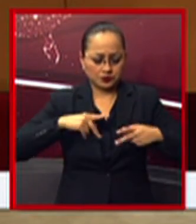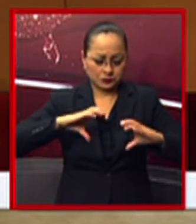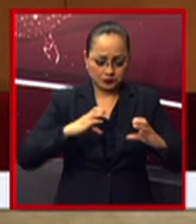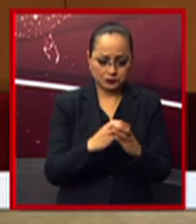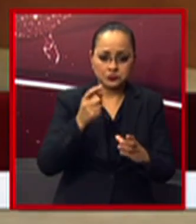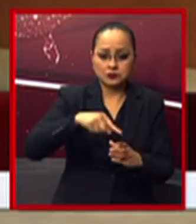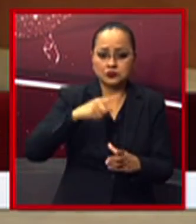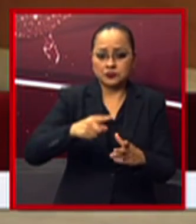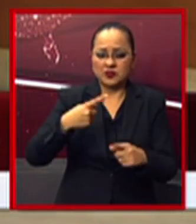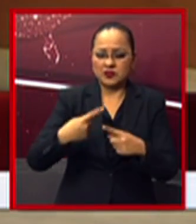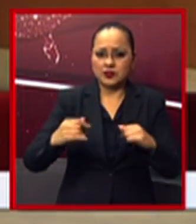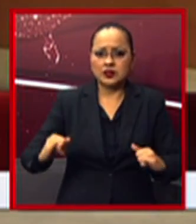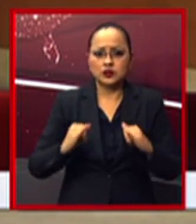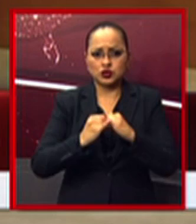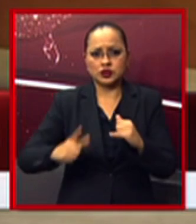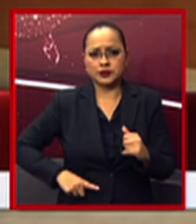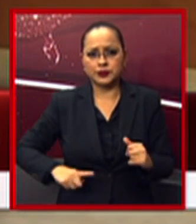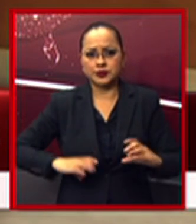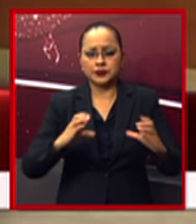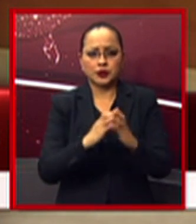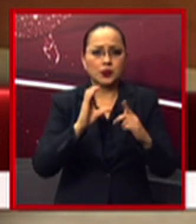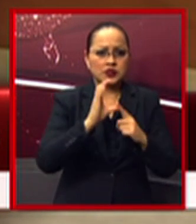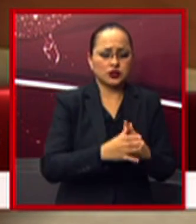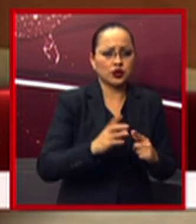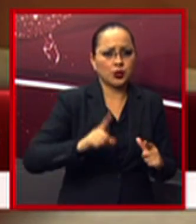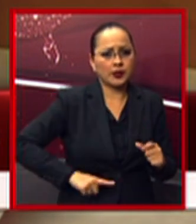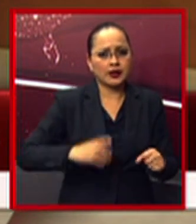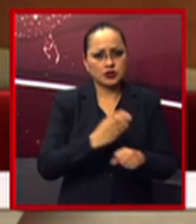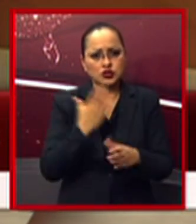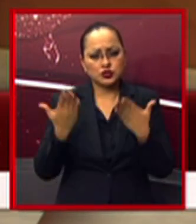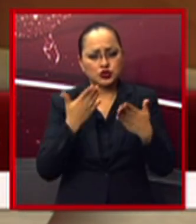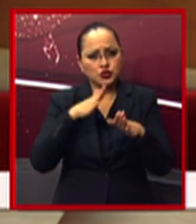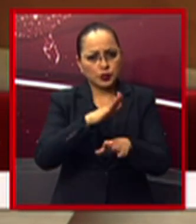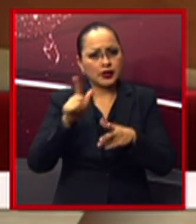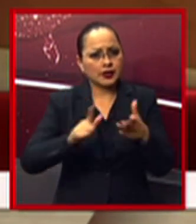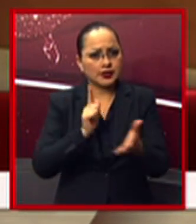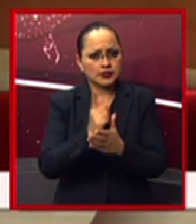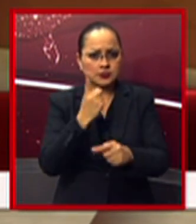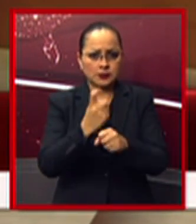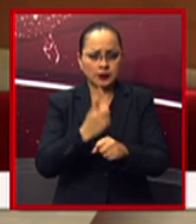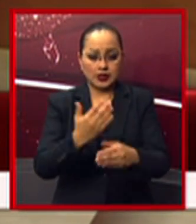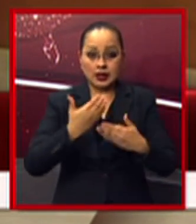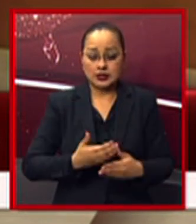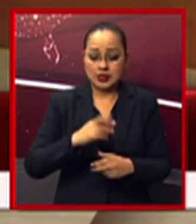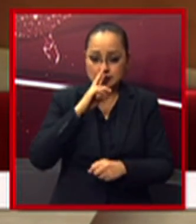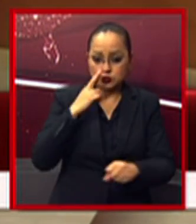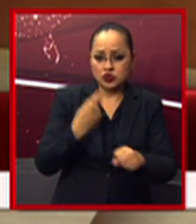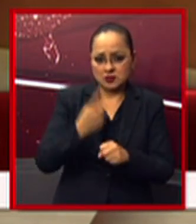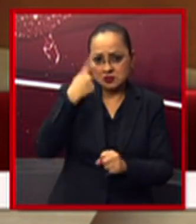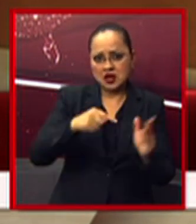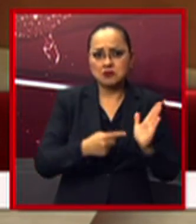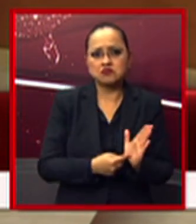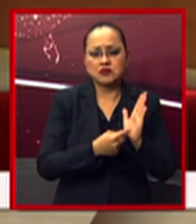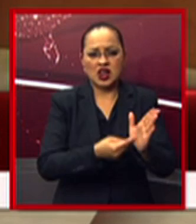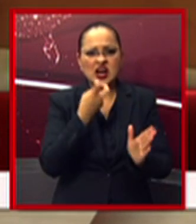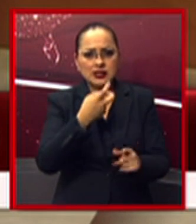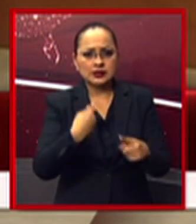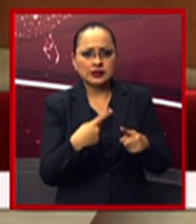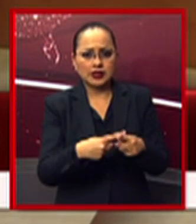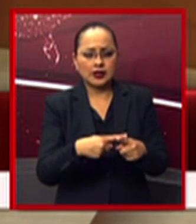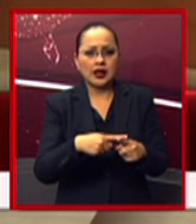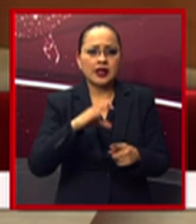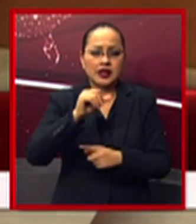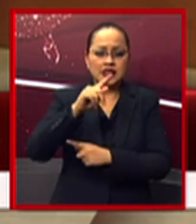sujetos obligados, presentado por las comisiones de Gobernación y de Estudios Legislativos Primera. La encargada de fundamentar el proyecto de decreto fue la